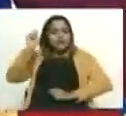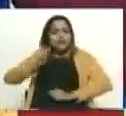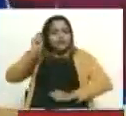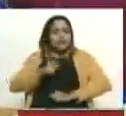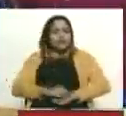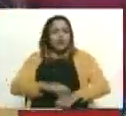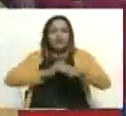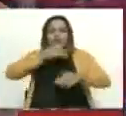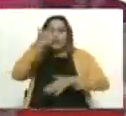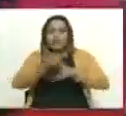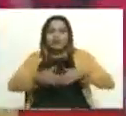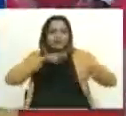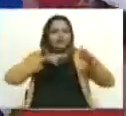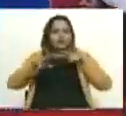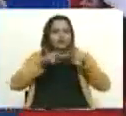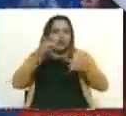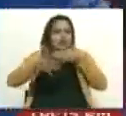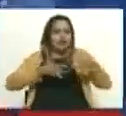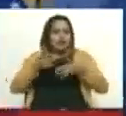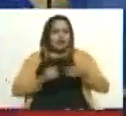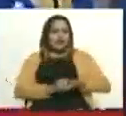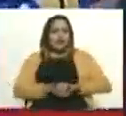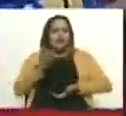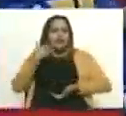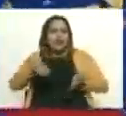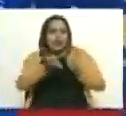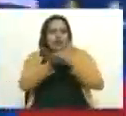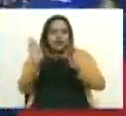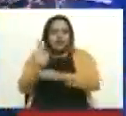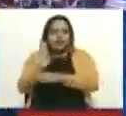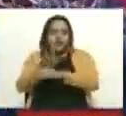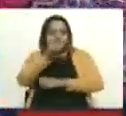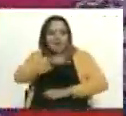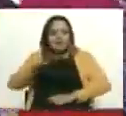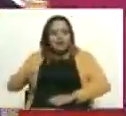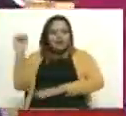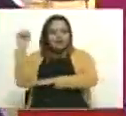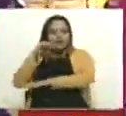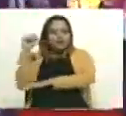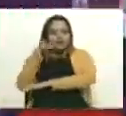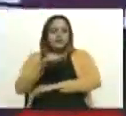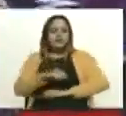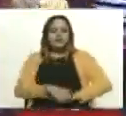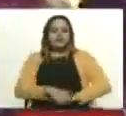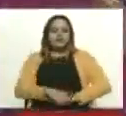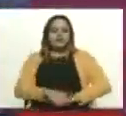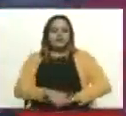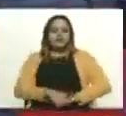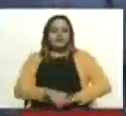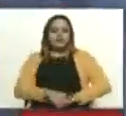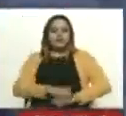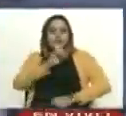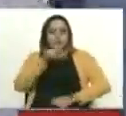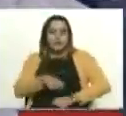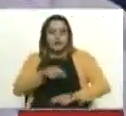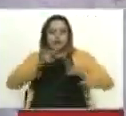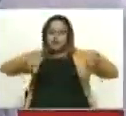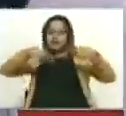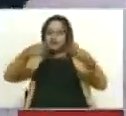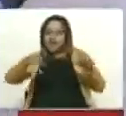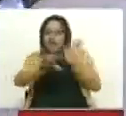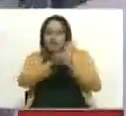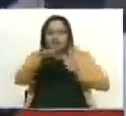Proyectos enmarcados en esa agenda como la ley para la protección de las personas con espectro autista, también la actualización de las